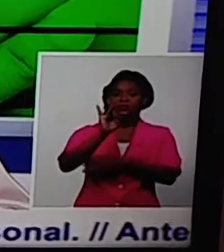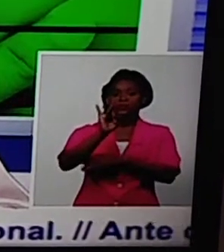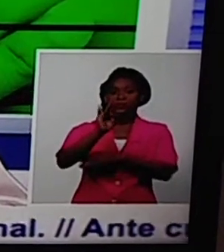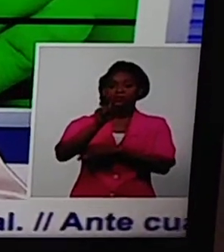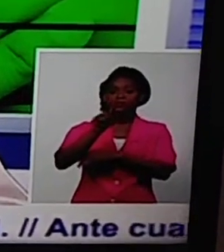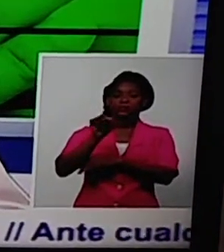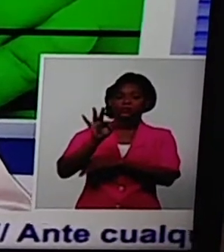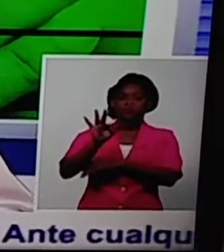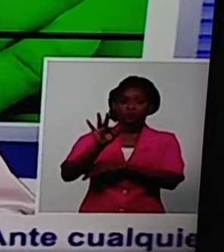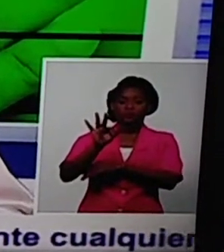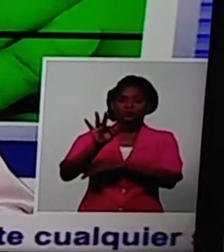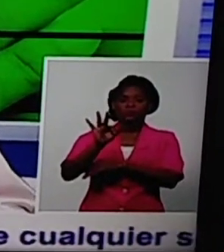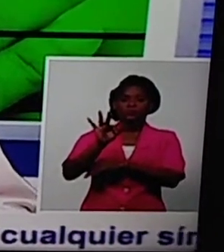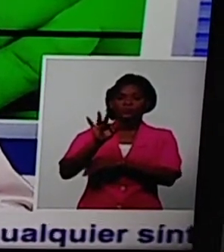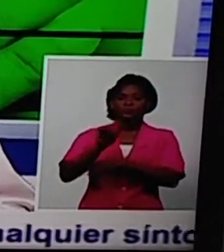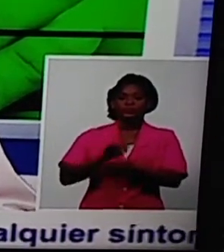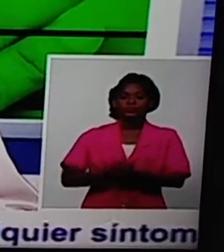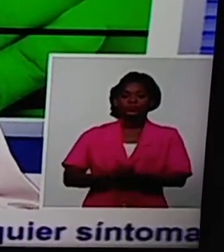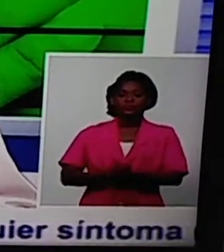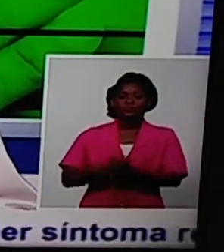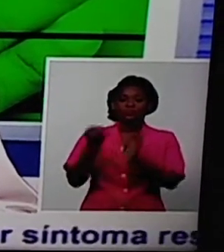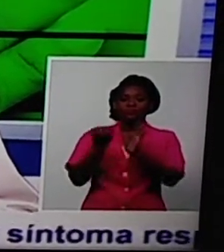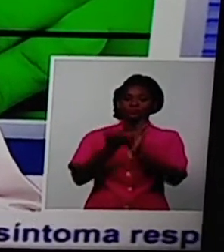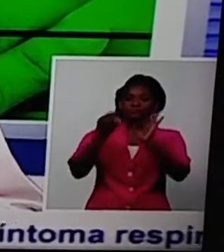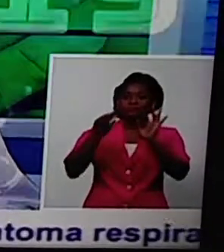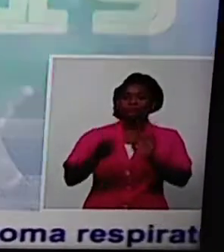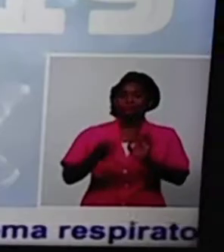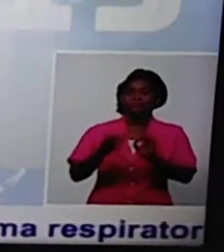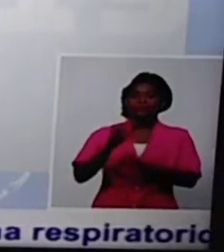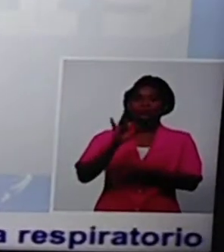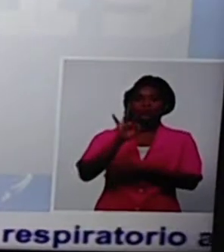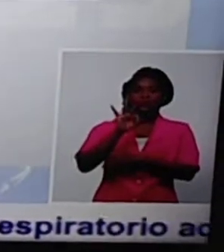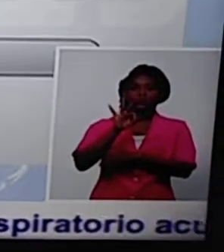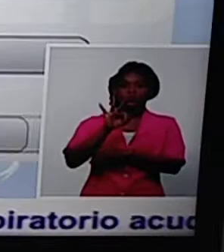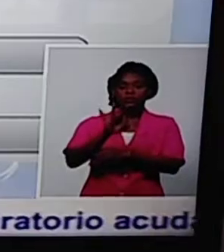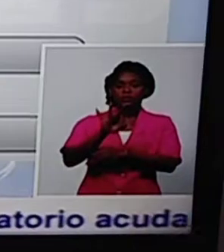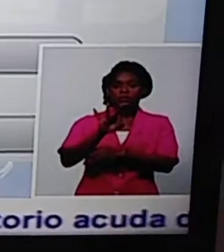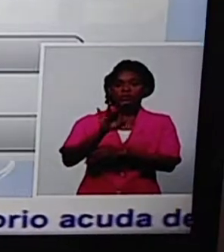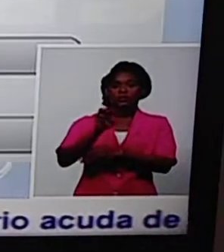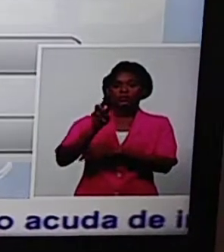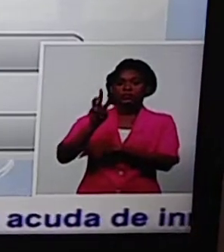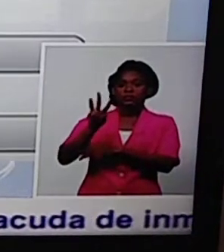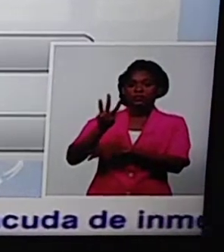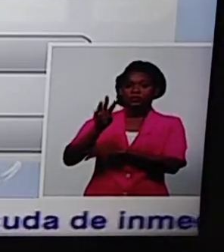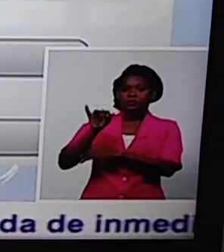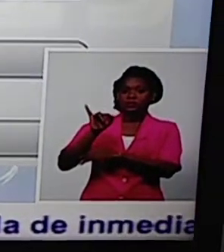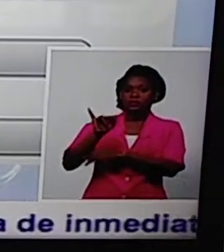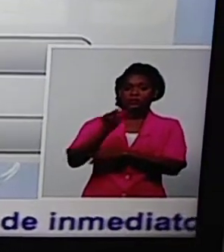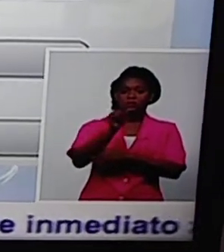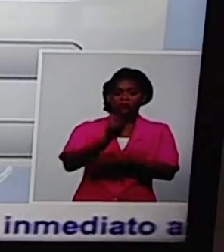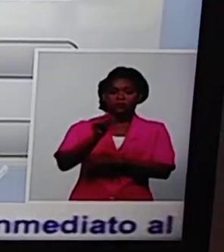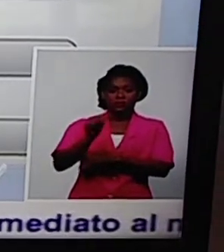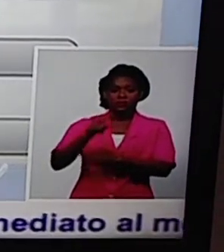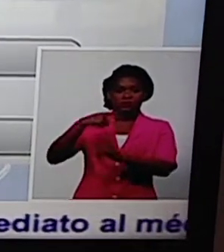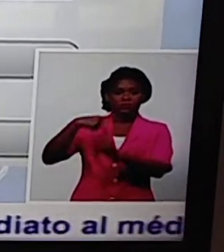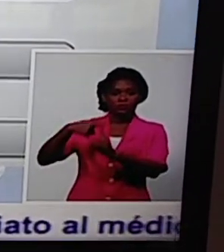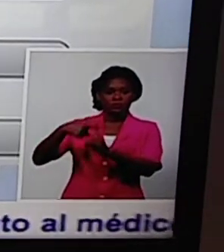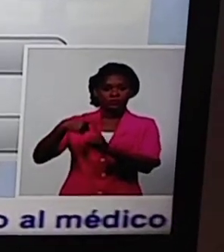para el diagnóstico se confirmaron 836 personas con la comida